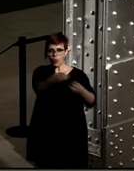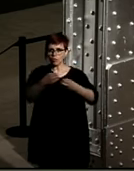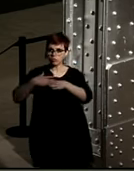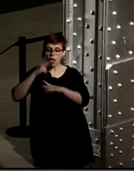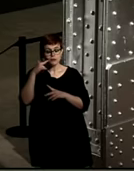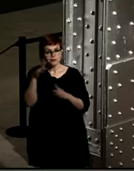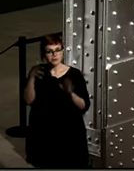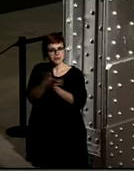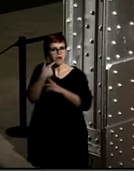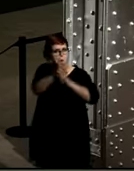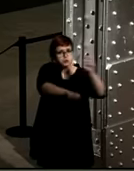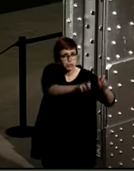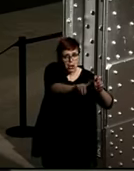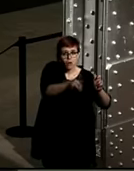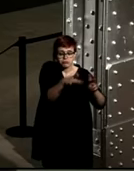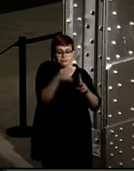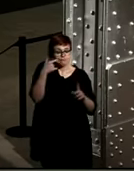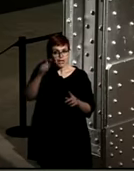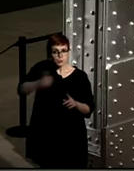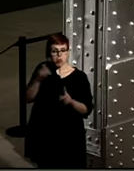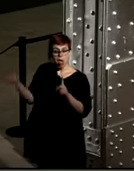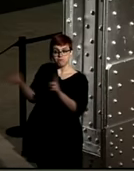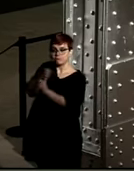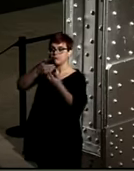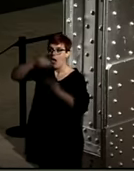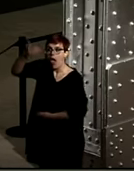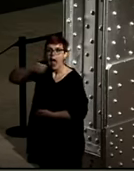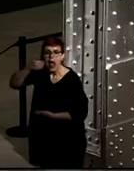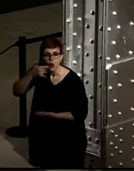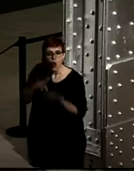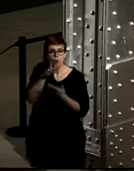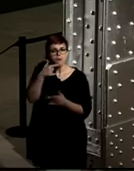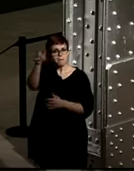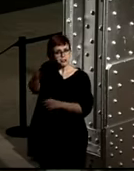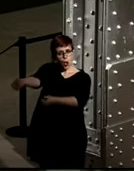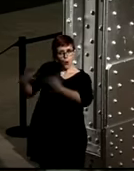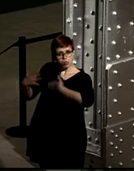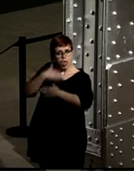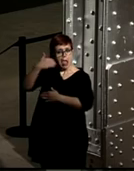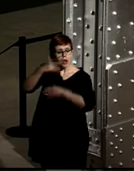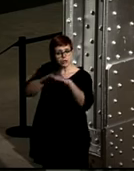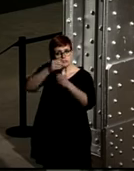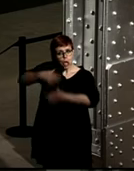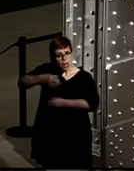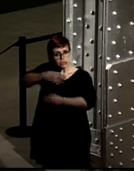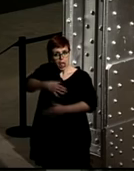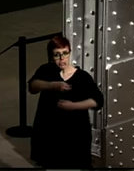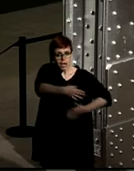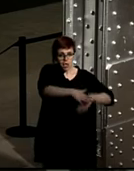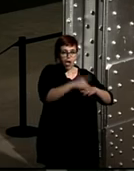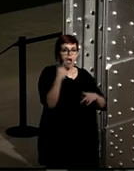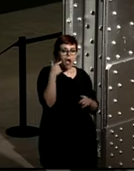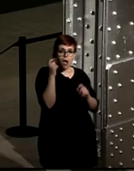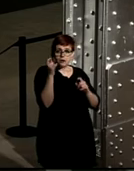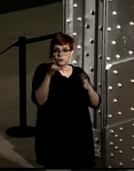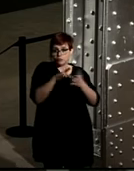las encuentro, yo no sé el resto, pero yo me encuentro, alguien me cuenta algo, veo un titular, me voy encontrando historias y es mi forma de escribir desde